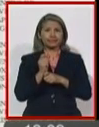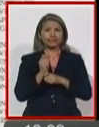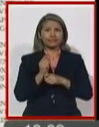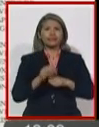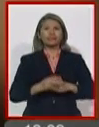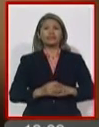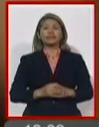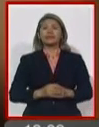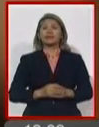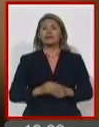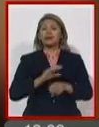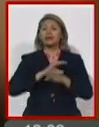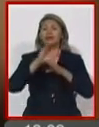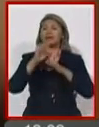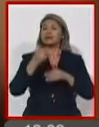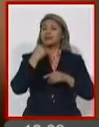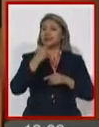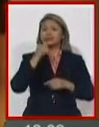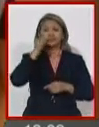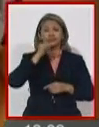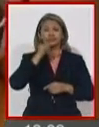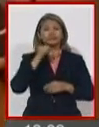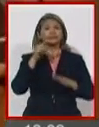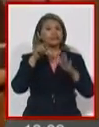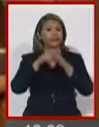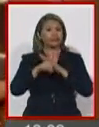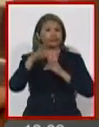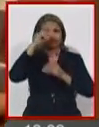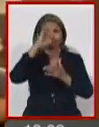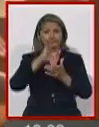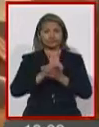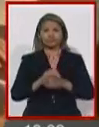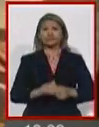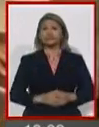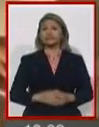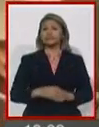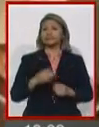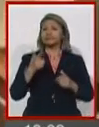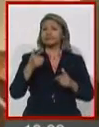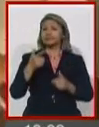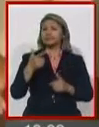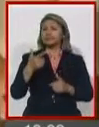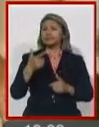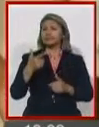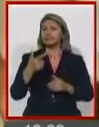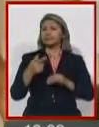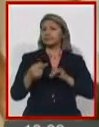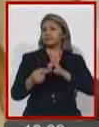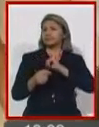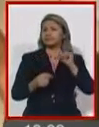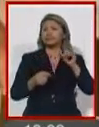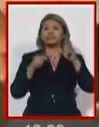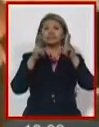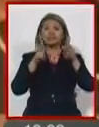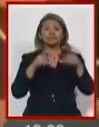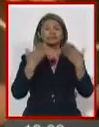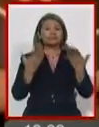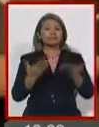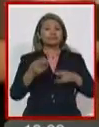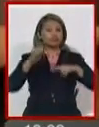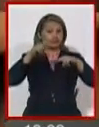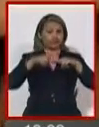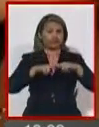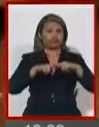la Policía, que concluyó y reveló que la mujer fue asesinada por su esposo con un disparo en el pecho izquierdo cuando la víctima se